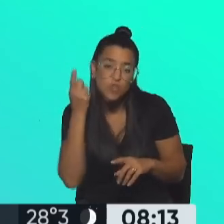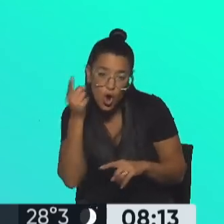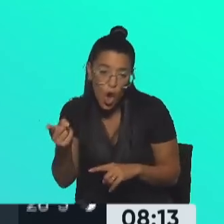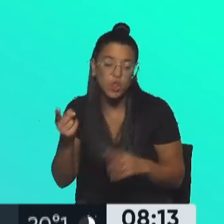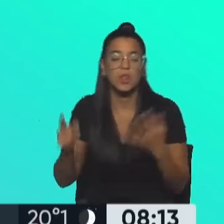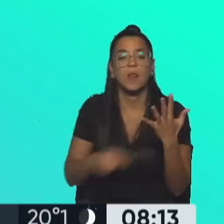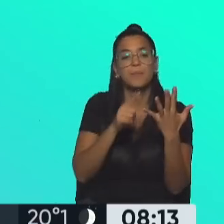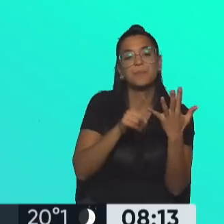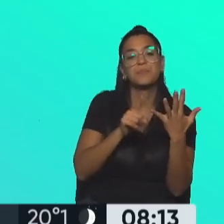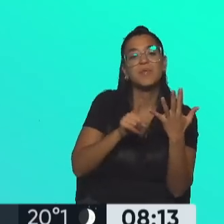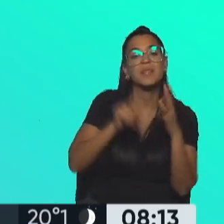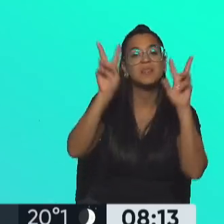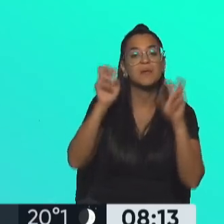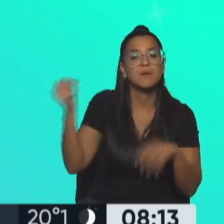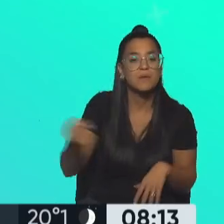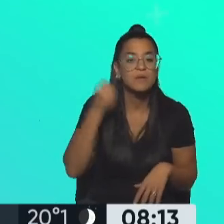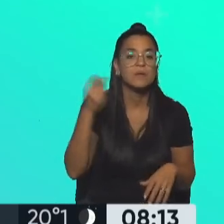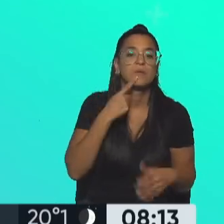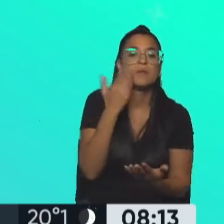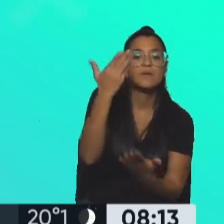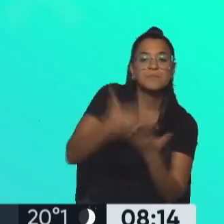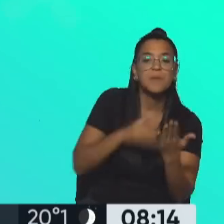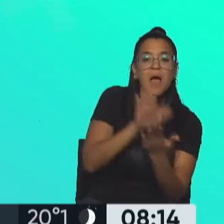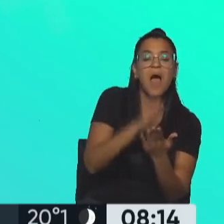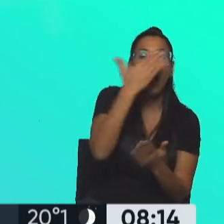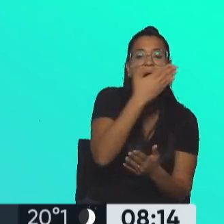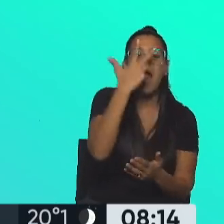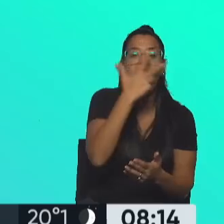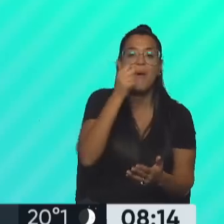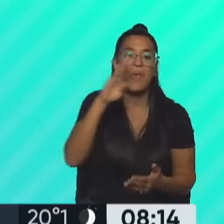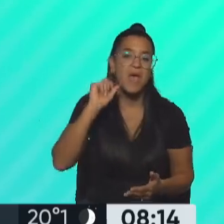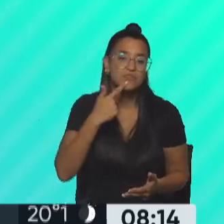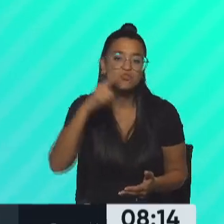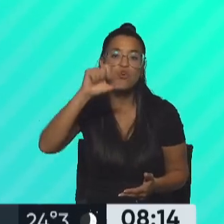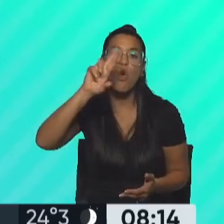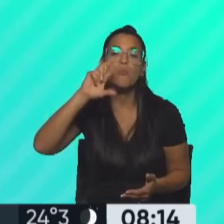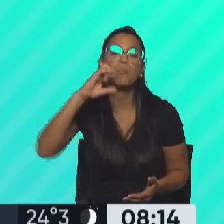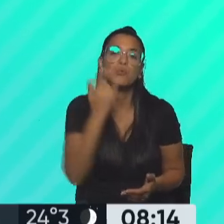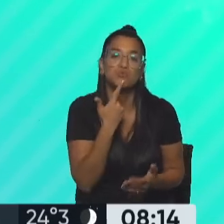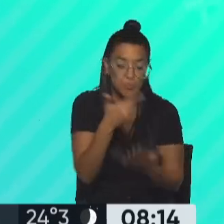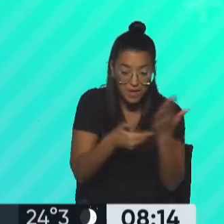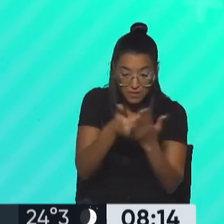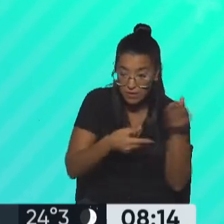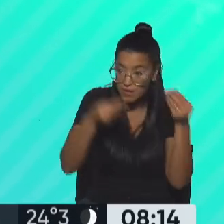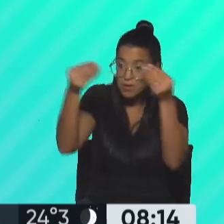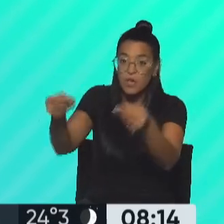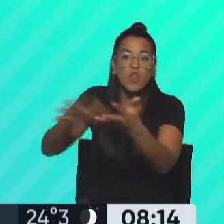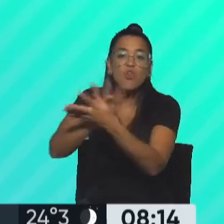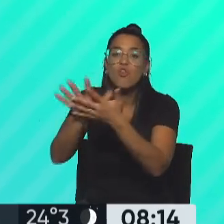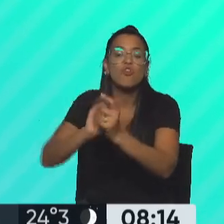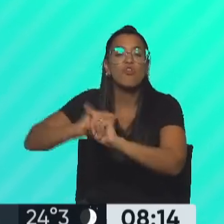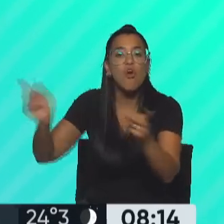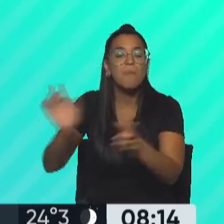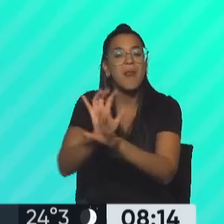un tema fundamental el tema de los sabias Corpus no se han resuelto los sabias Corpus presentados para tratar